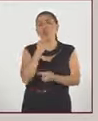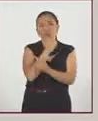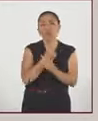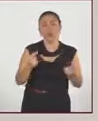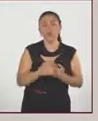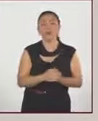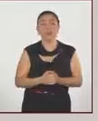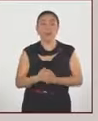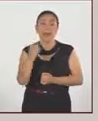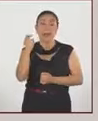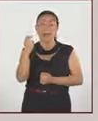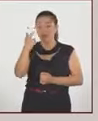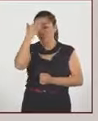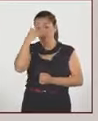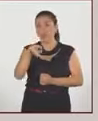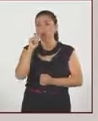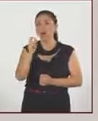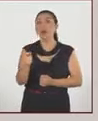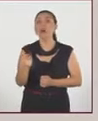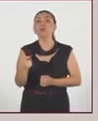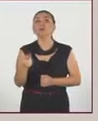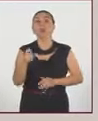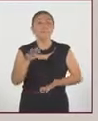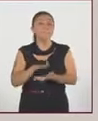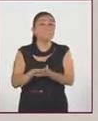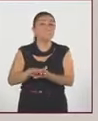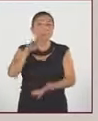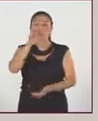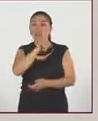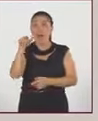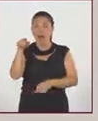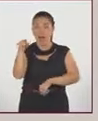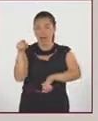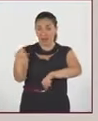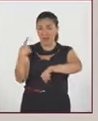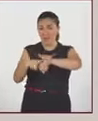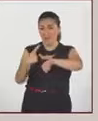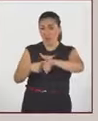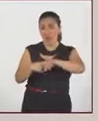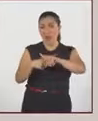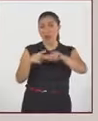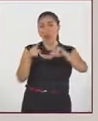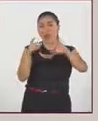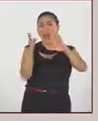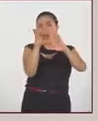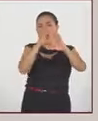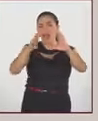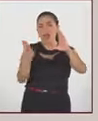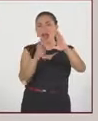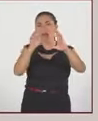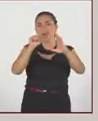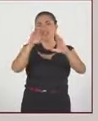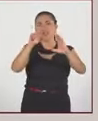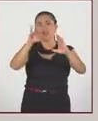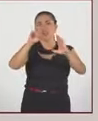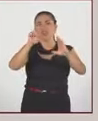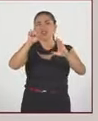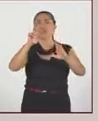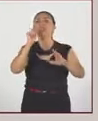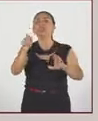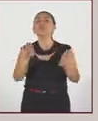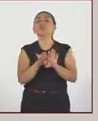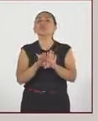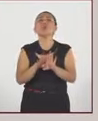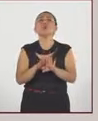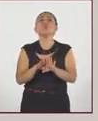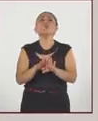les quería comentar es la mayoría de las escoliosis son o se llaman idiopática del adolescente. ¿Qué quiere decir esto? Que